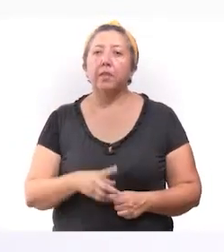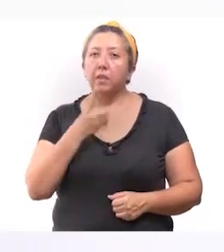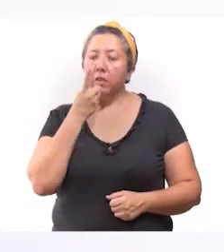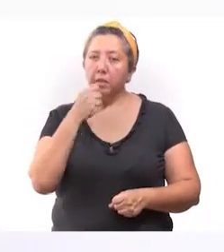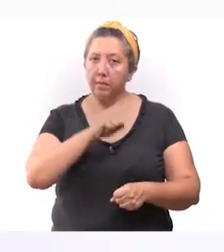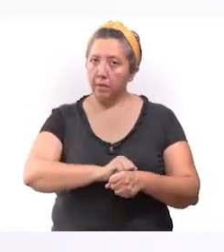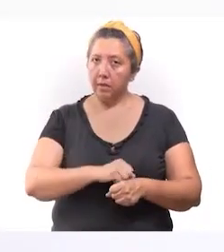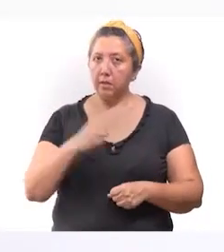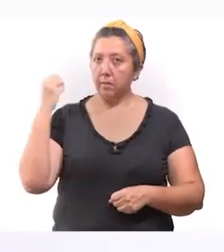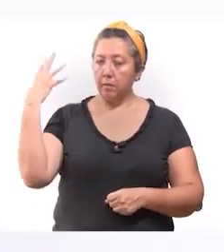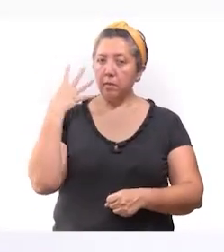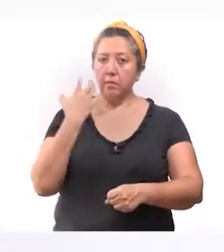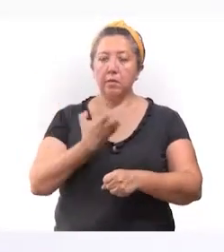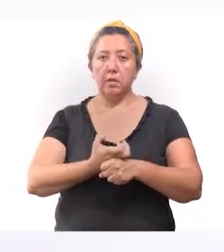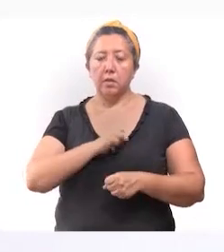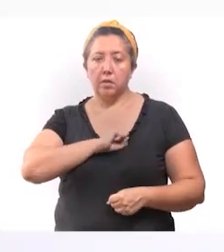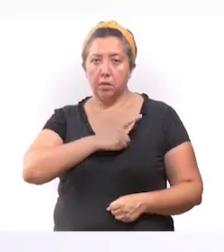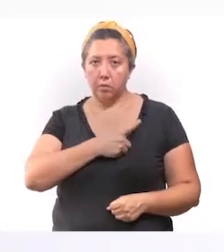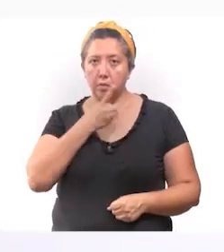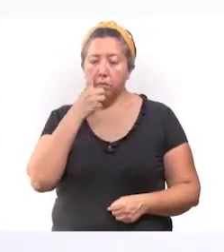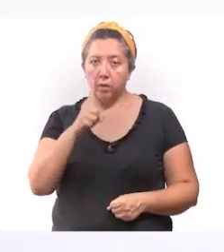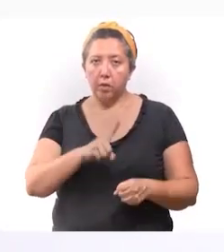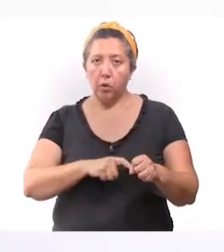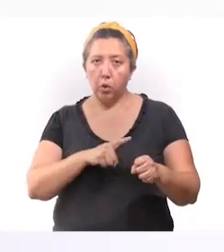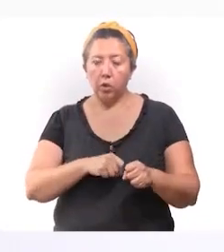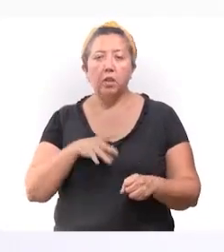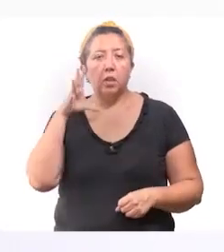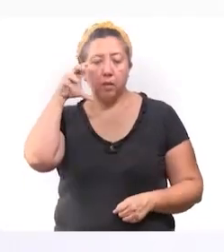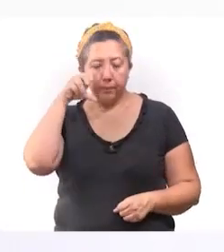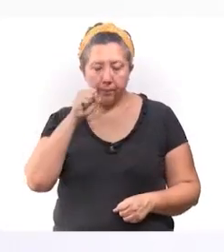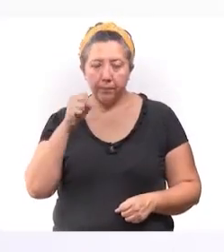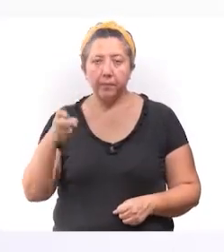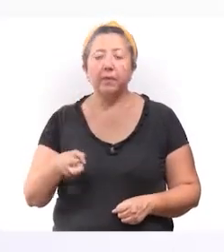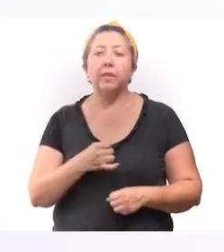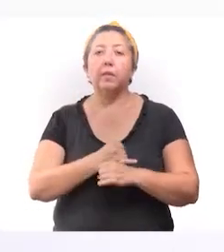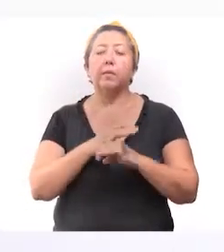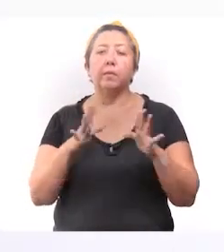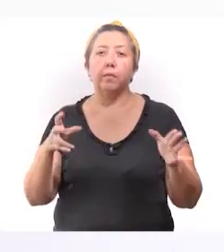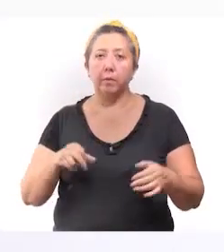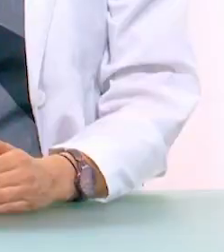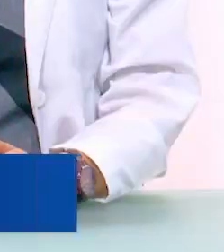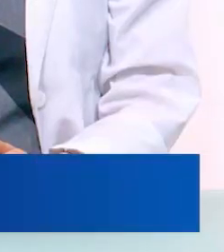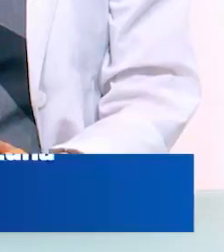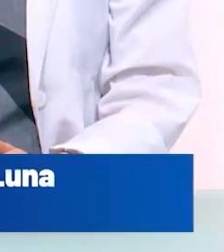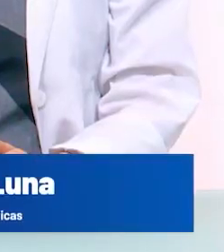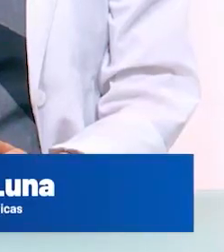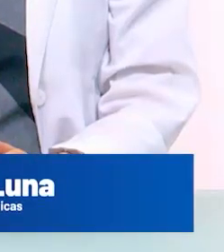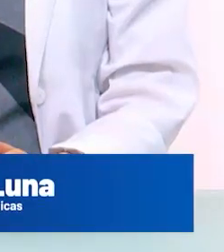Los indicadores semanales del Semáforo Estatal de Salud marcan color naranja. Hasta aquí el reporte,